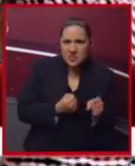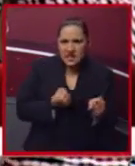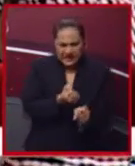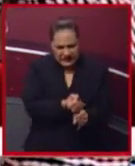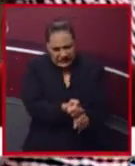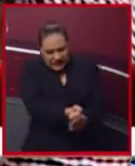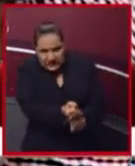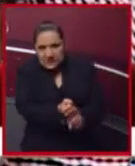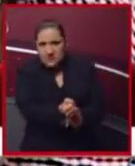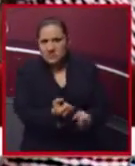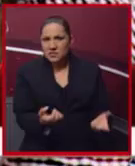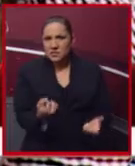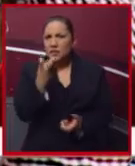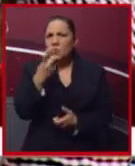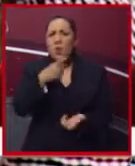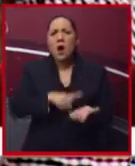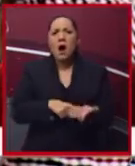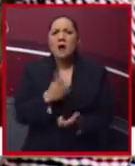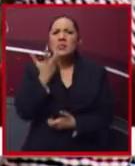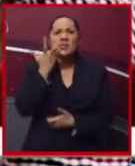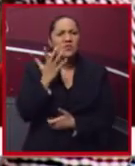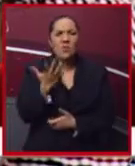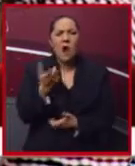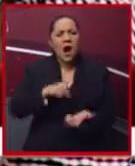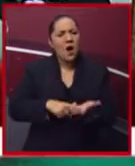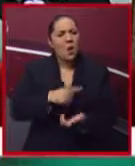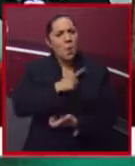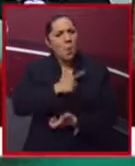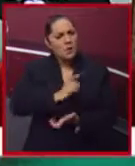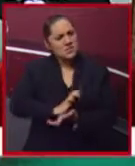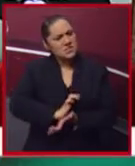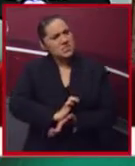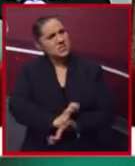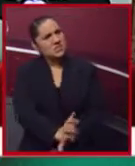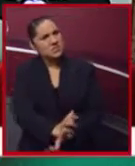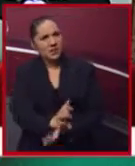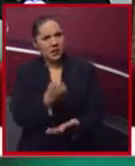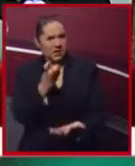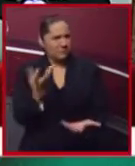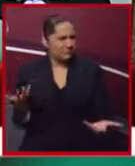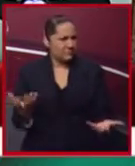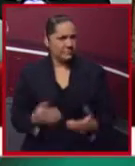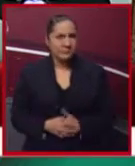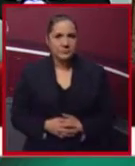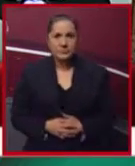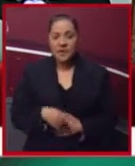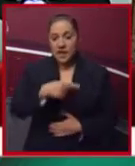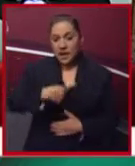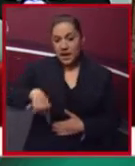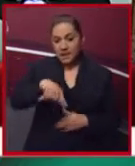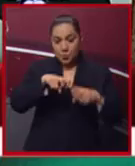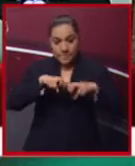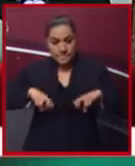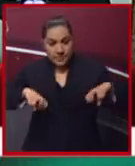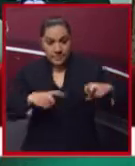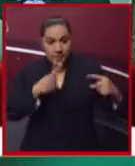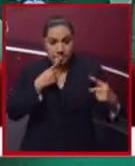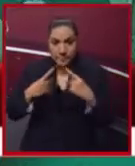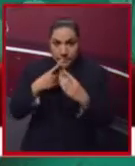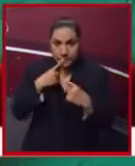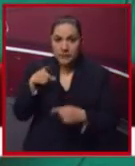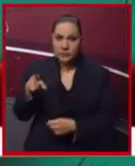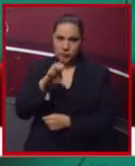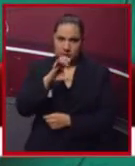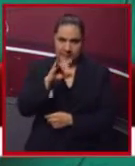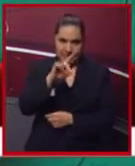es solamente un homicidio doloso. En la segunda parte de esta mesa de análisis, el Centro de Investigación y Docencia Económica ofreció la conferencia